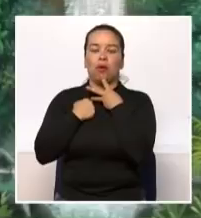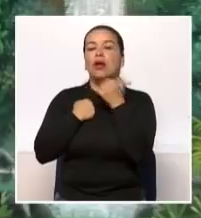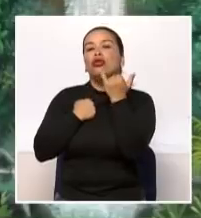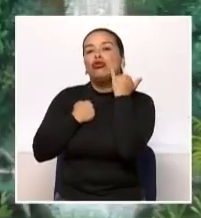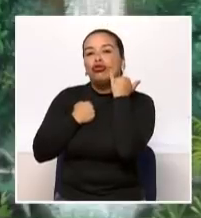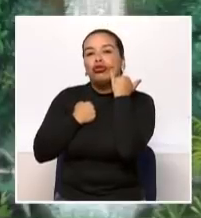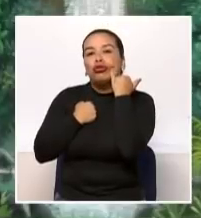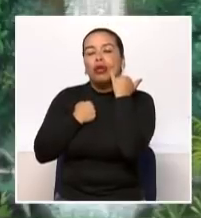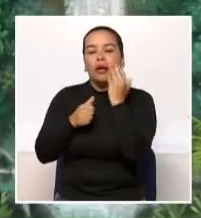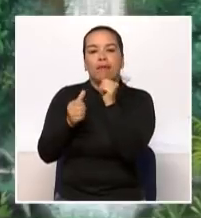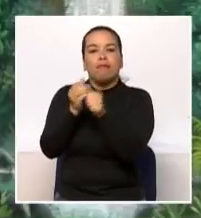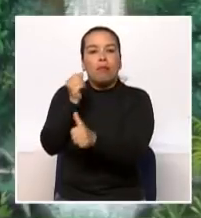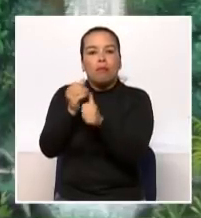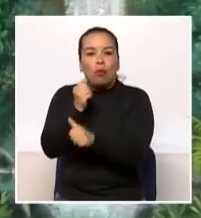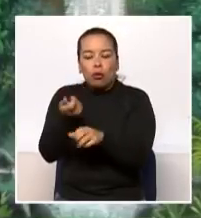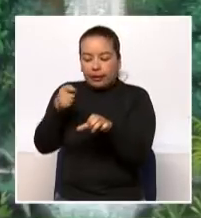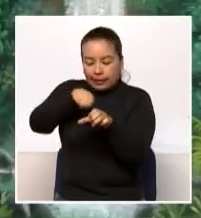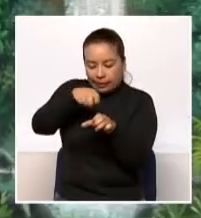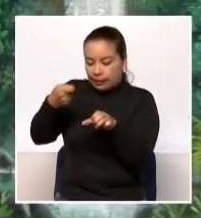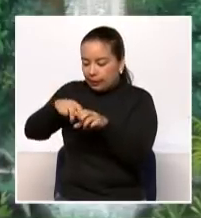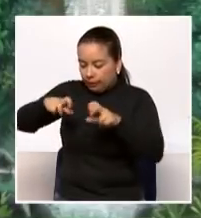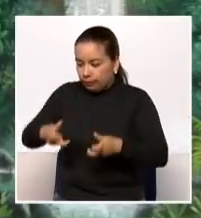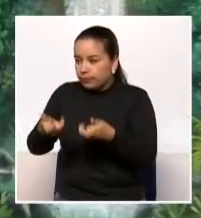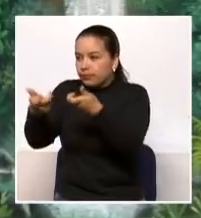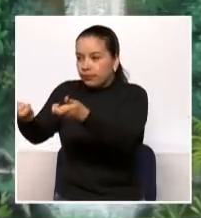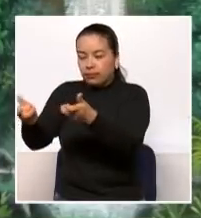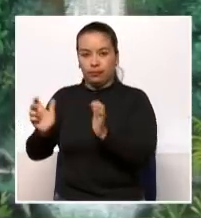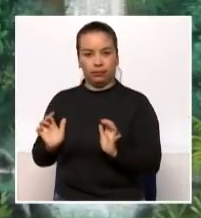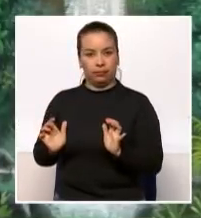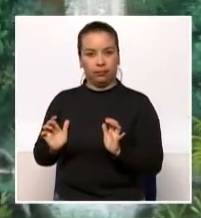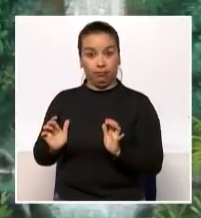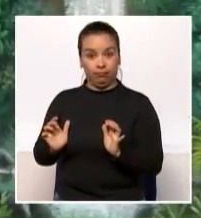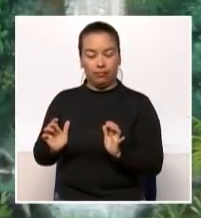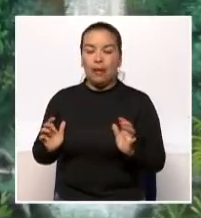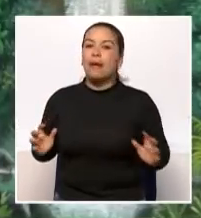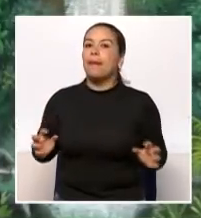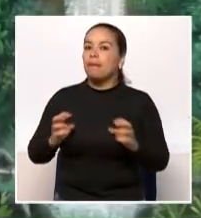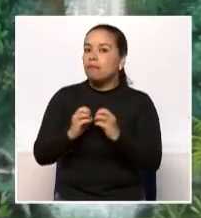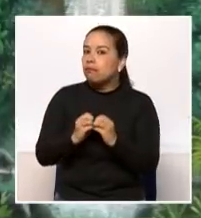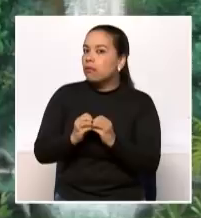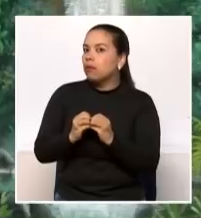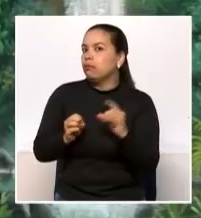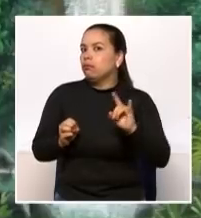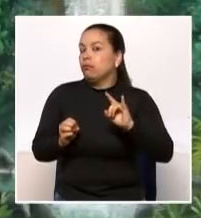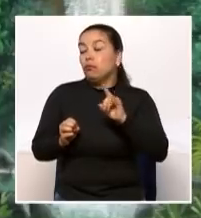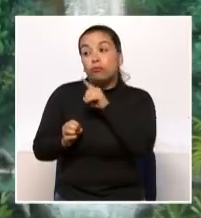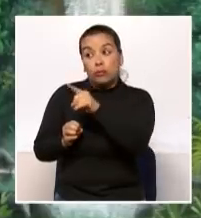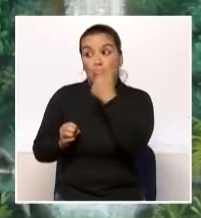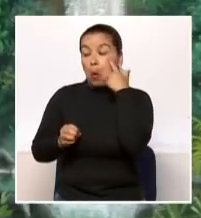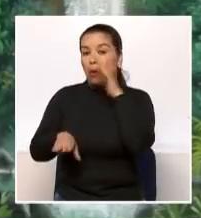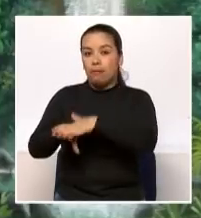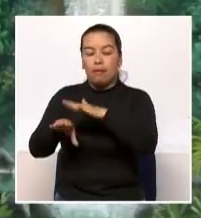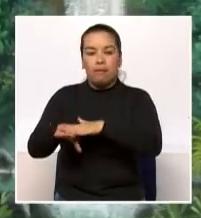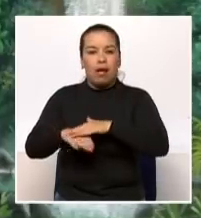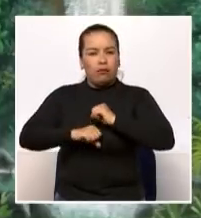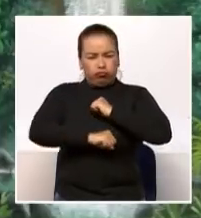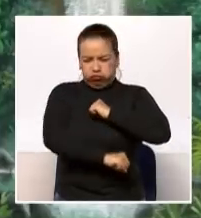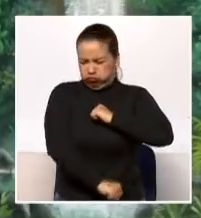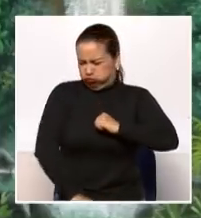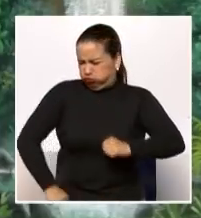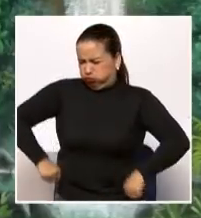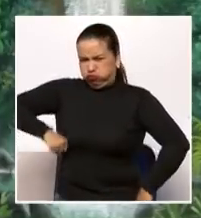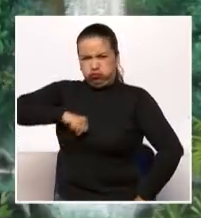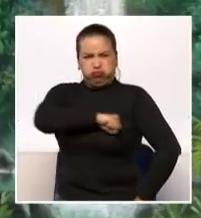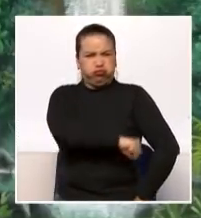y de coprológico. Y adicionalmente, vengan preparados para hacerles un barrido ecográfico o diagnóstico ecográfico